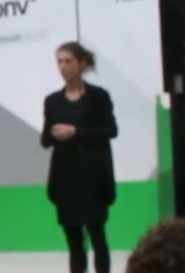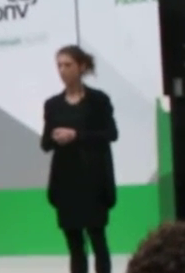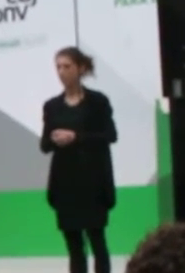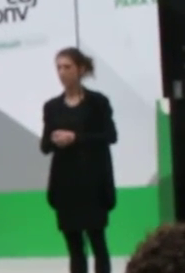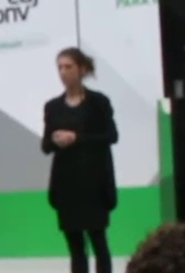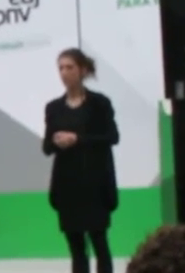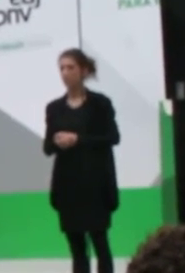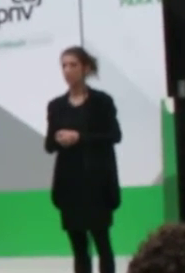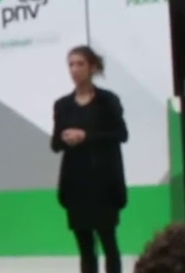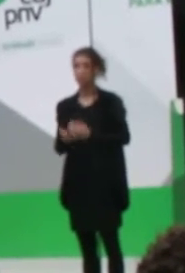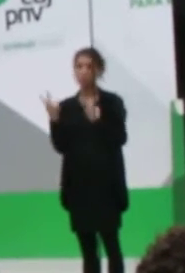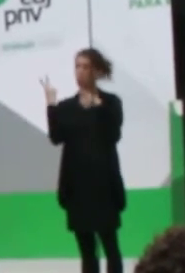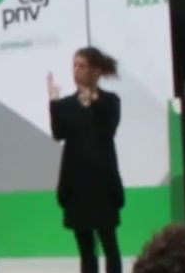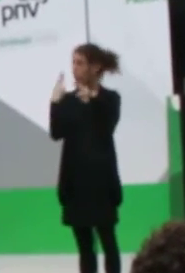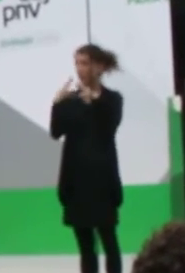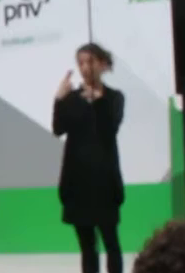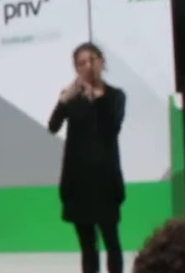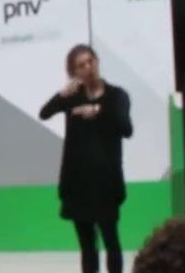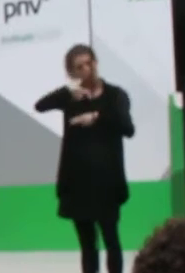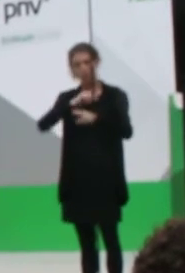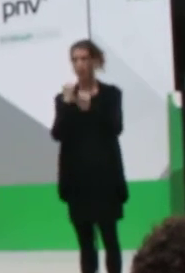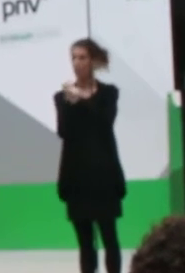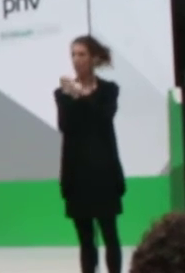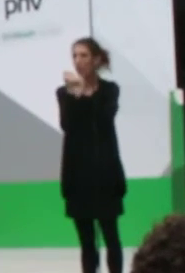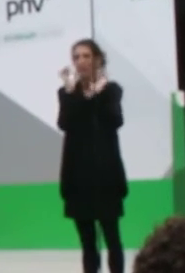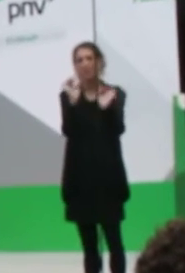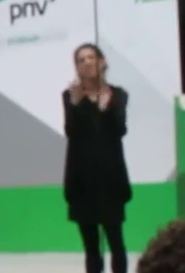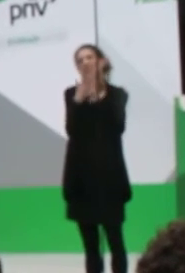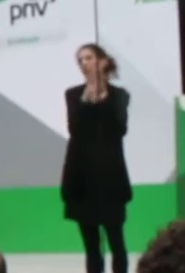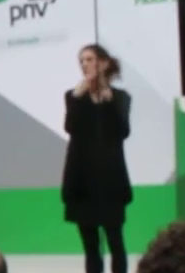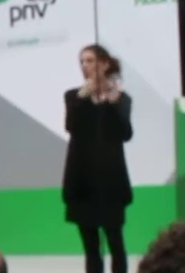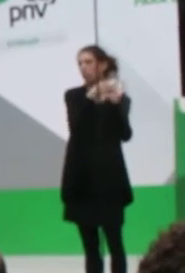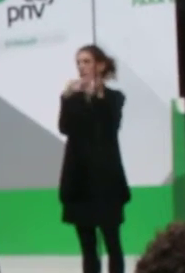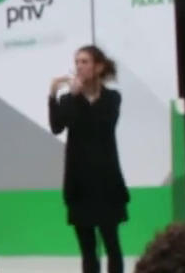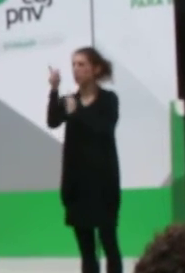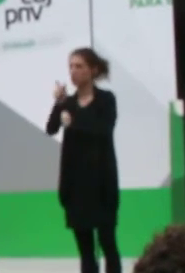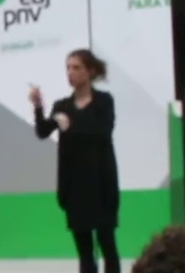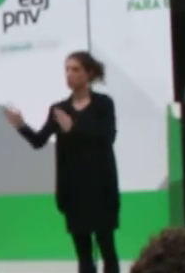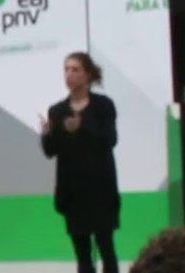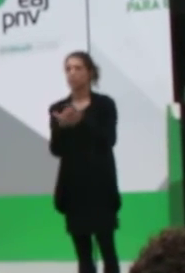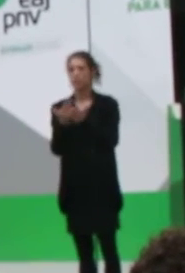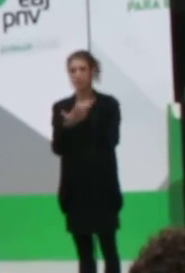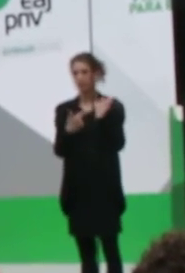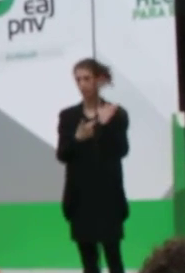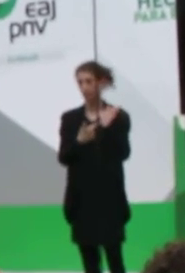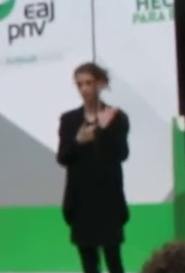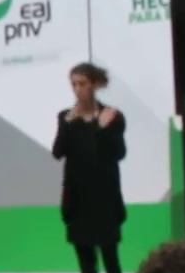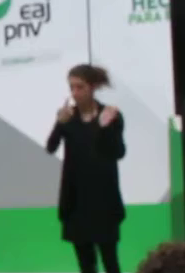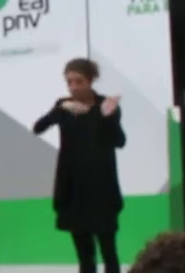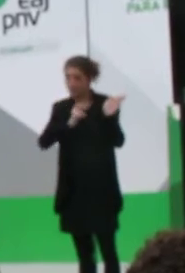Y esa manera de hacer política, la política de las personas y los hechos, es lo que nos